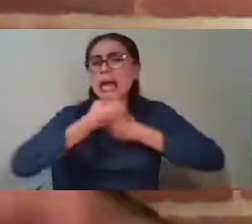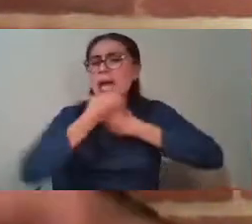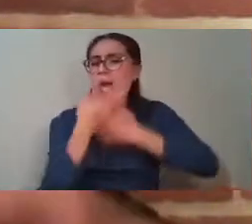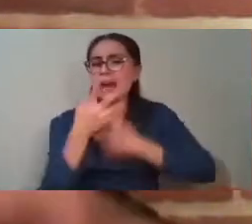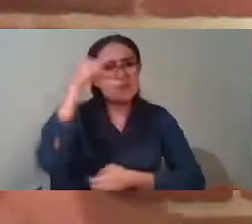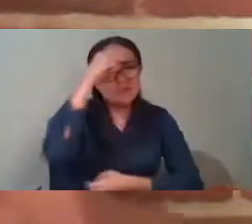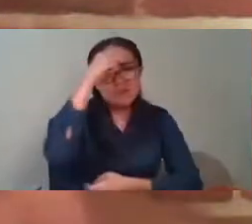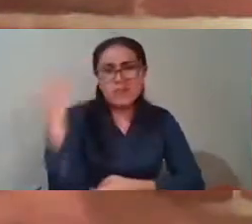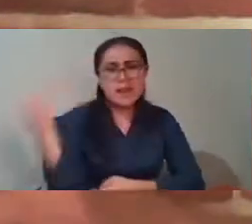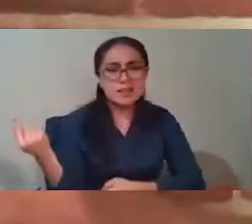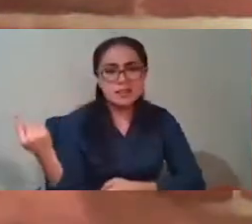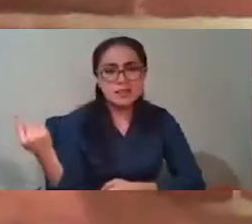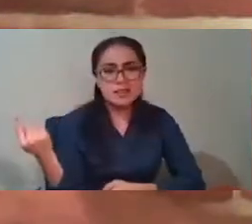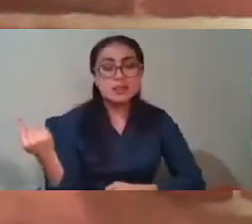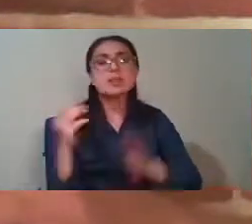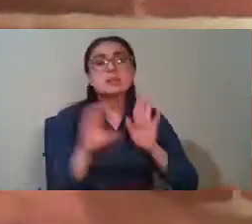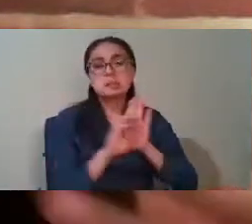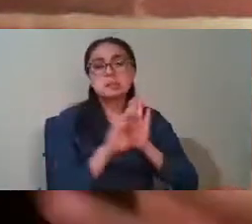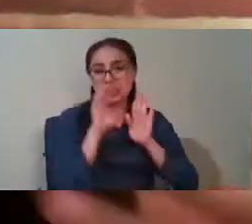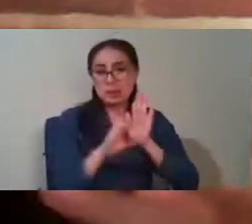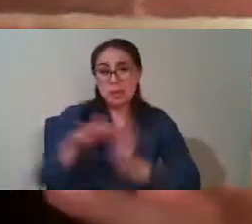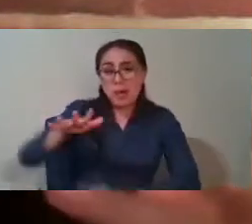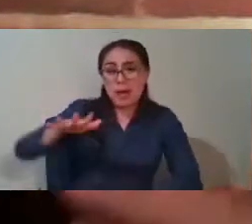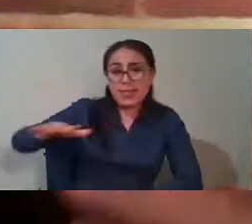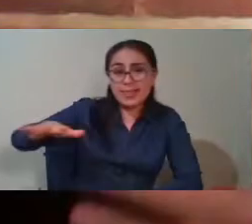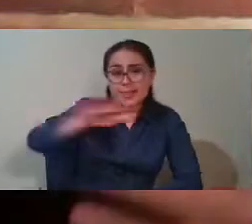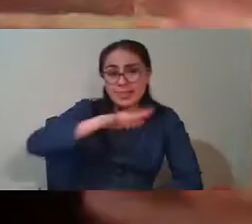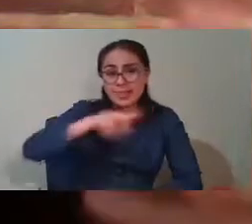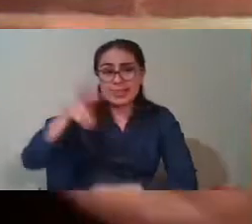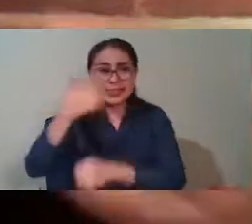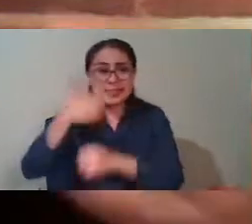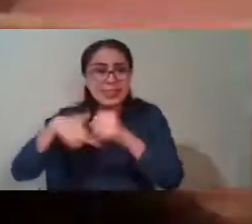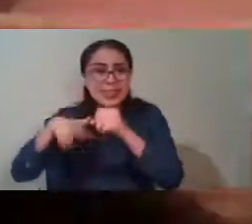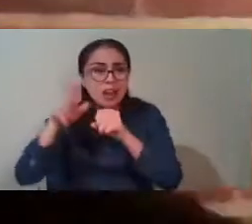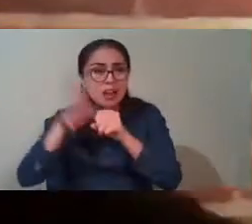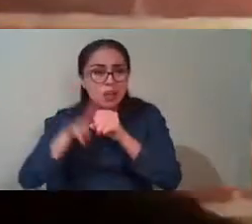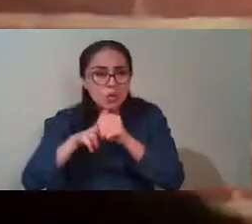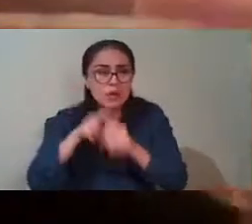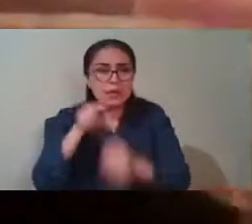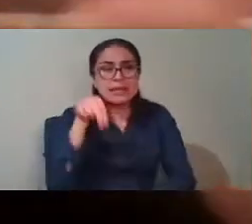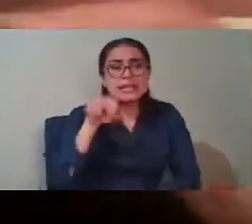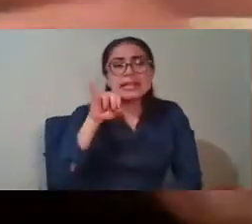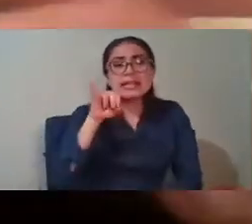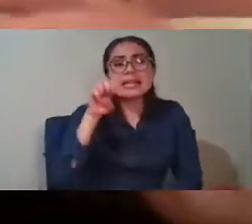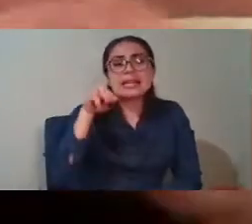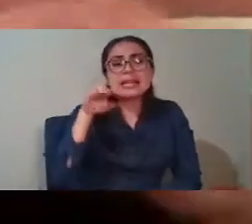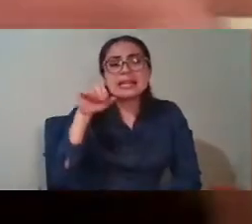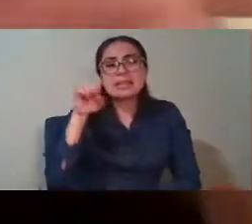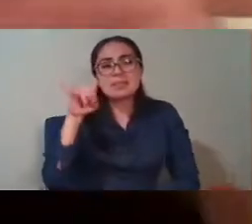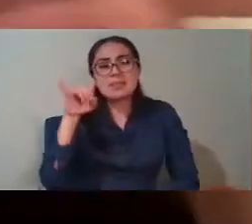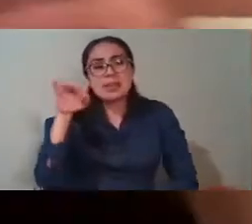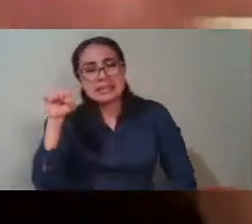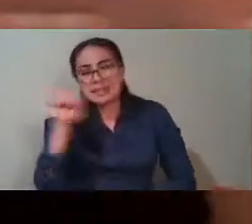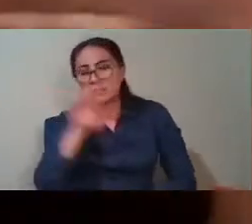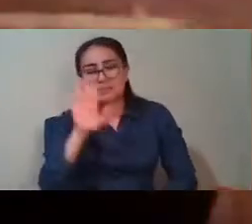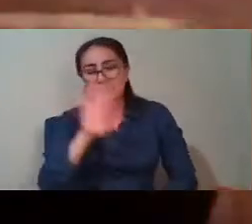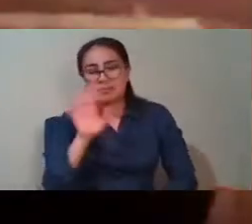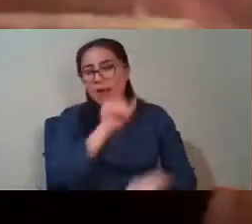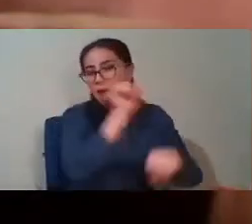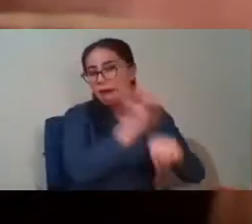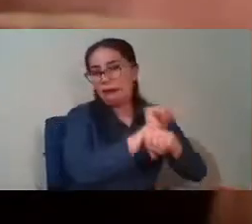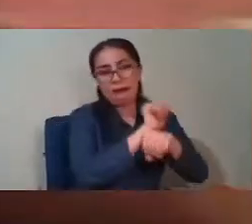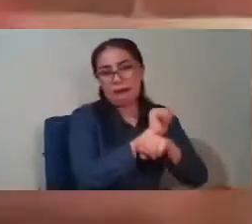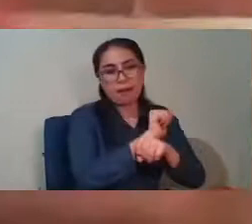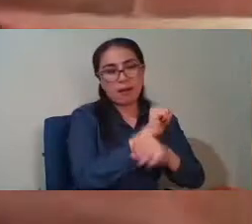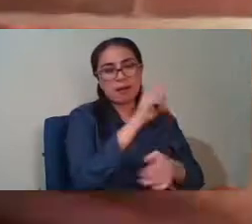Nosotros sabemos, miren, en la naturaleza, no es la mímesis es la versión artística, pero en lo mimético